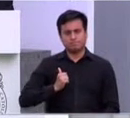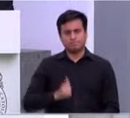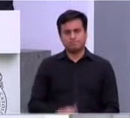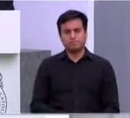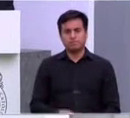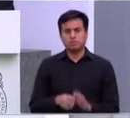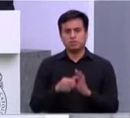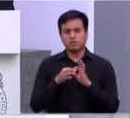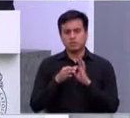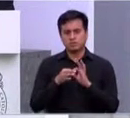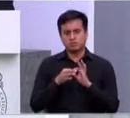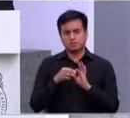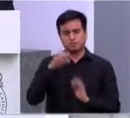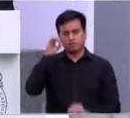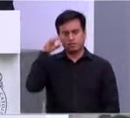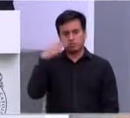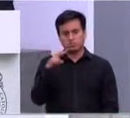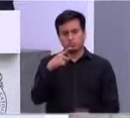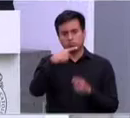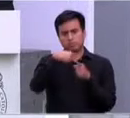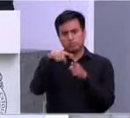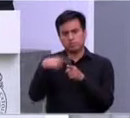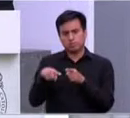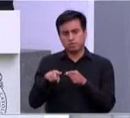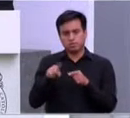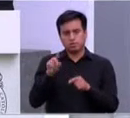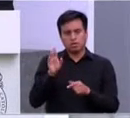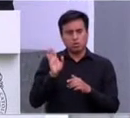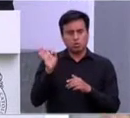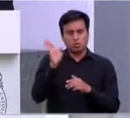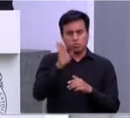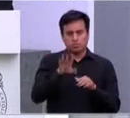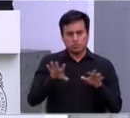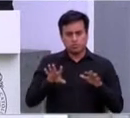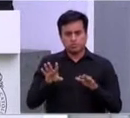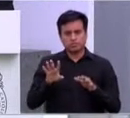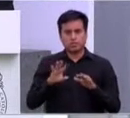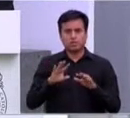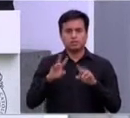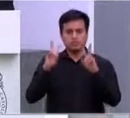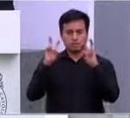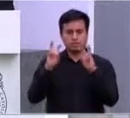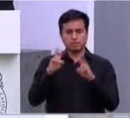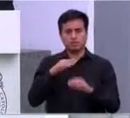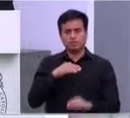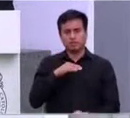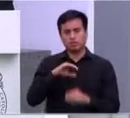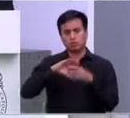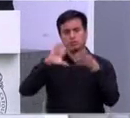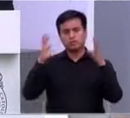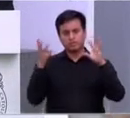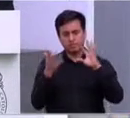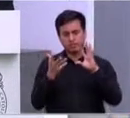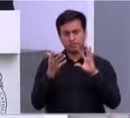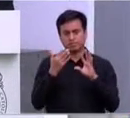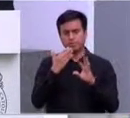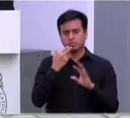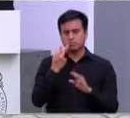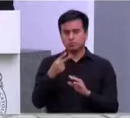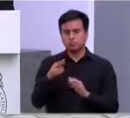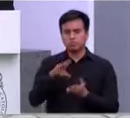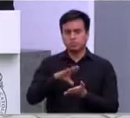muchas gracias sabemos de sus múltiples compromisos a nivel de la iglesia universal y en su